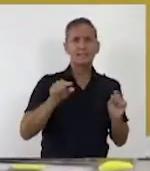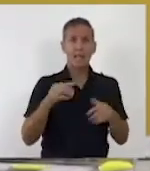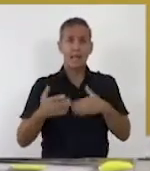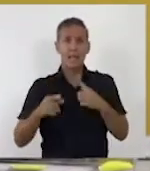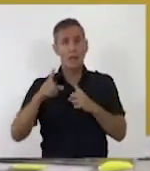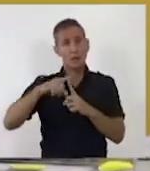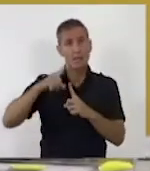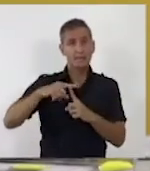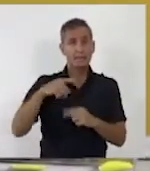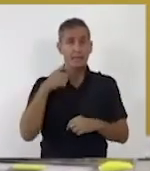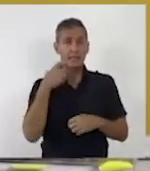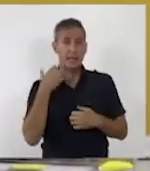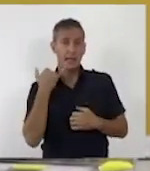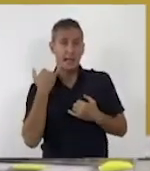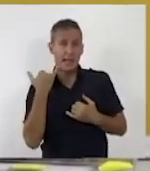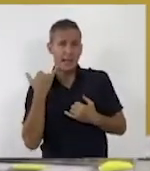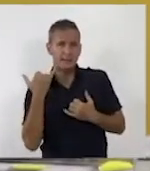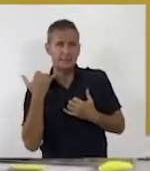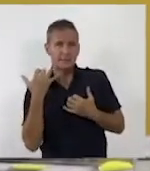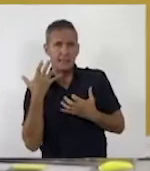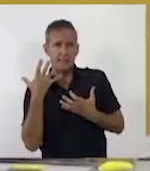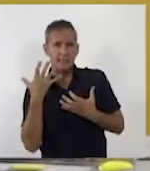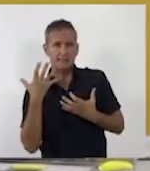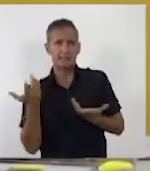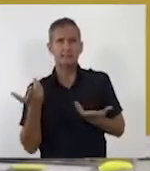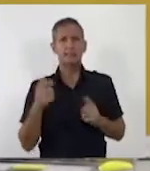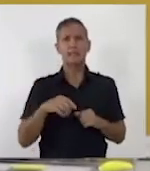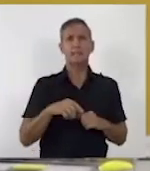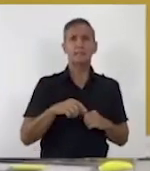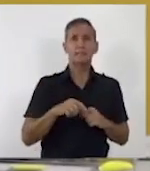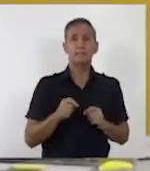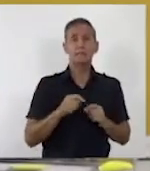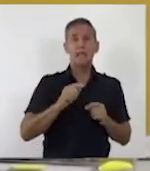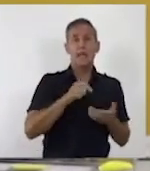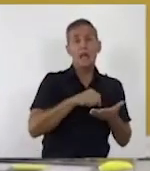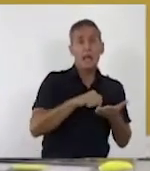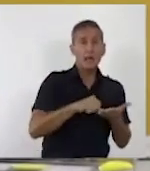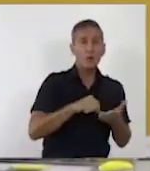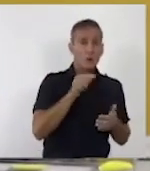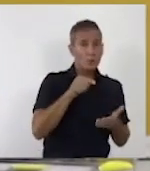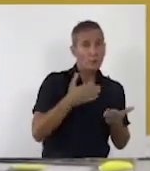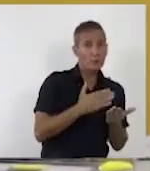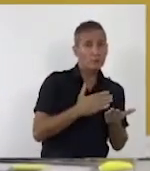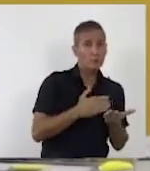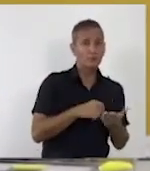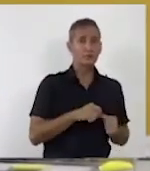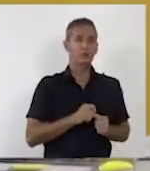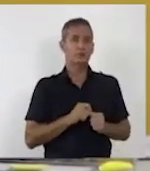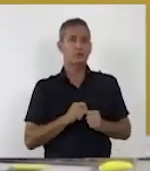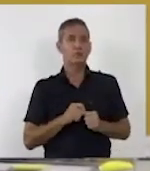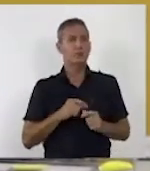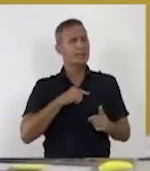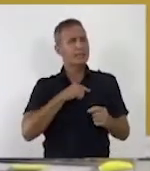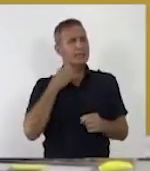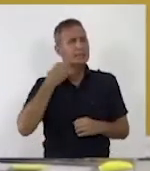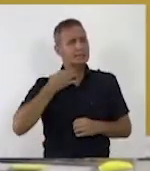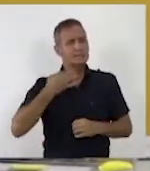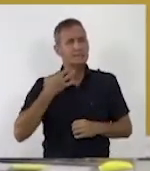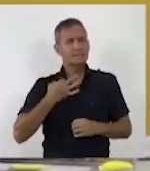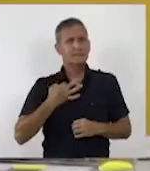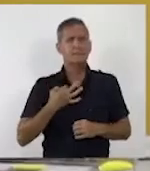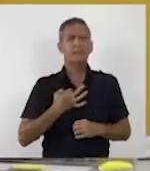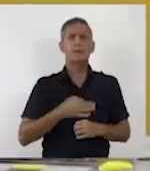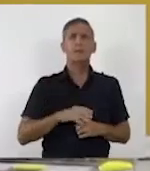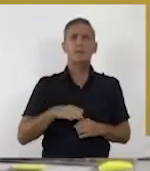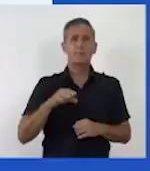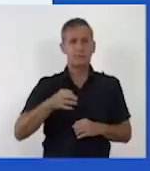la copia en sus libretas con su mejor letra como siempre les insistimos en estas actividades de